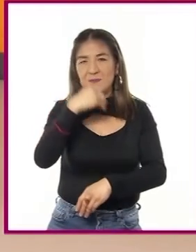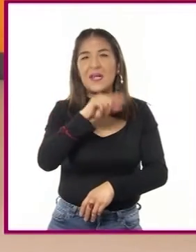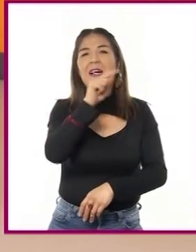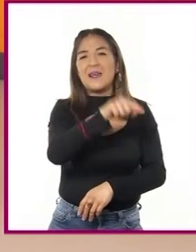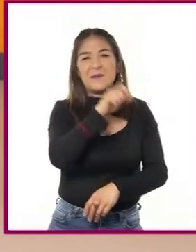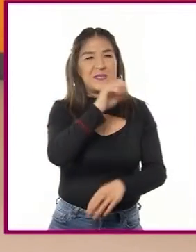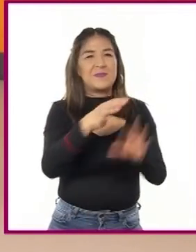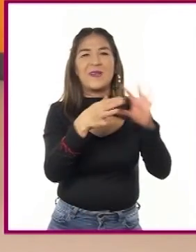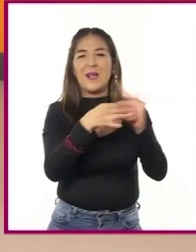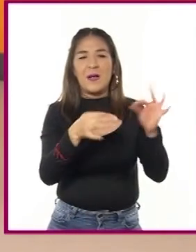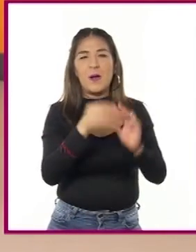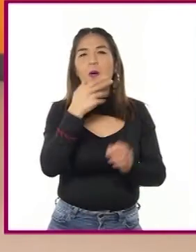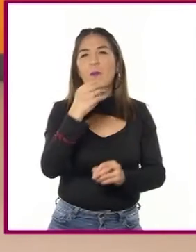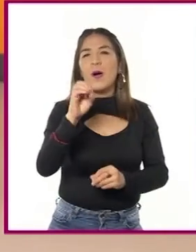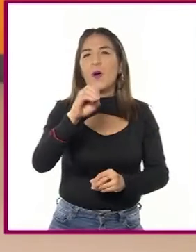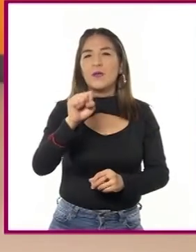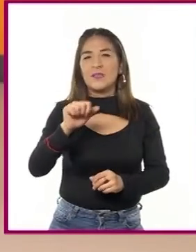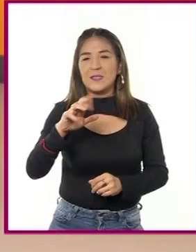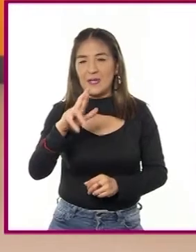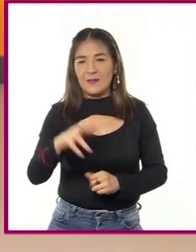Omar.